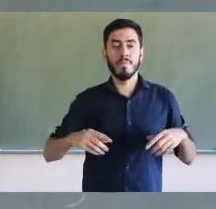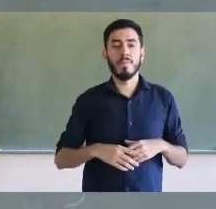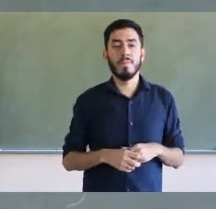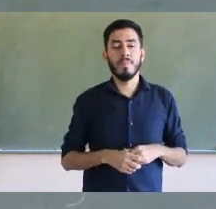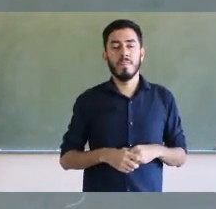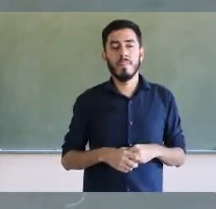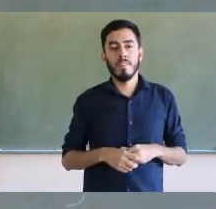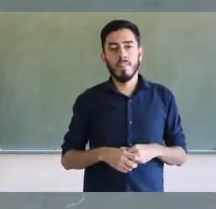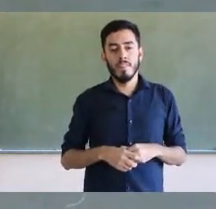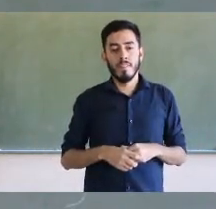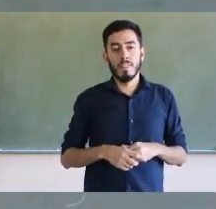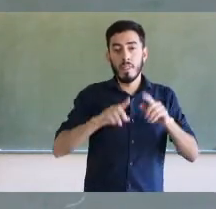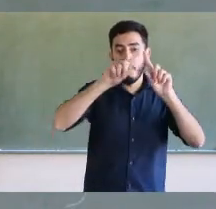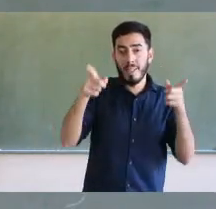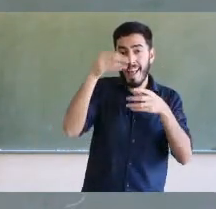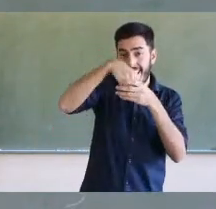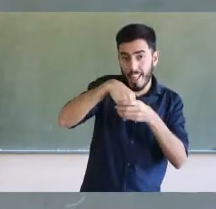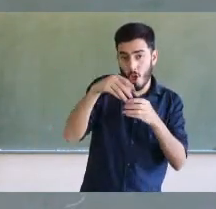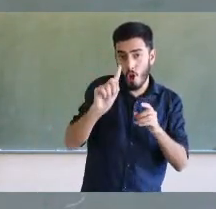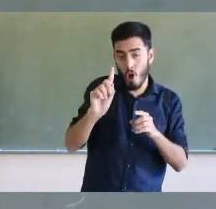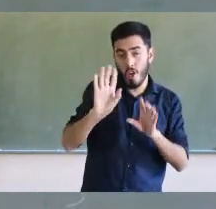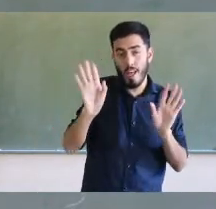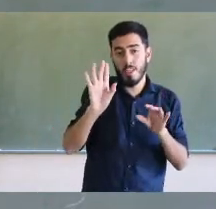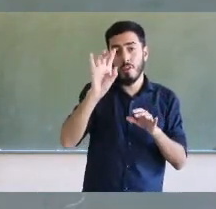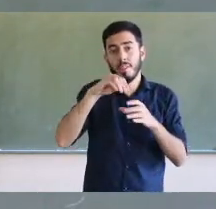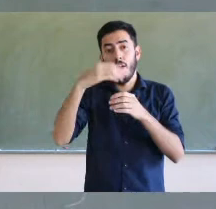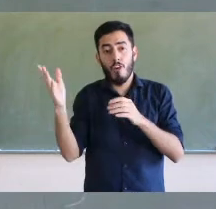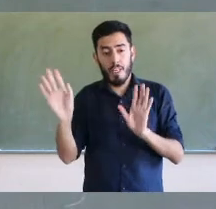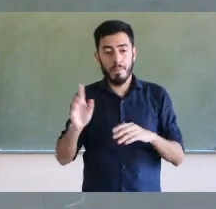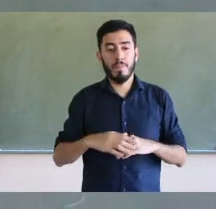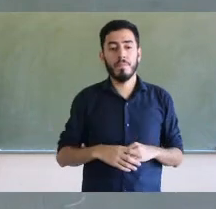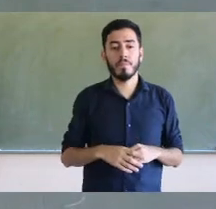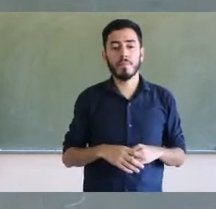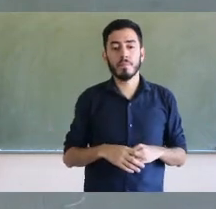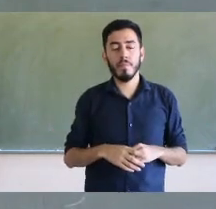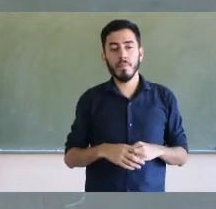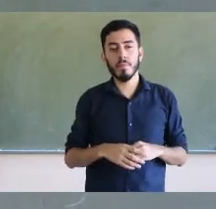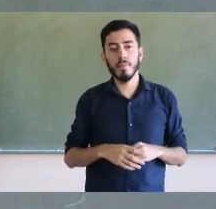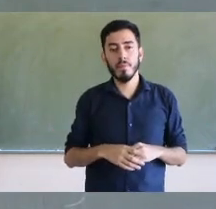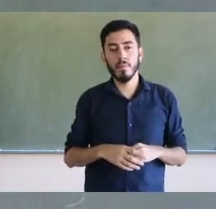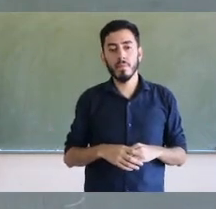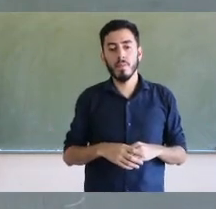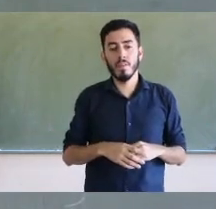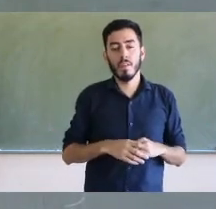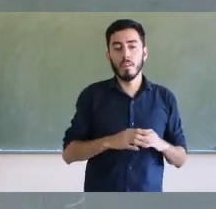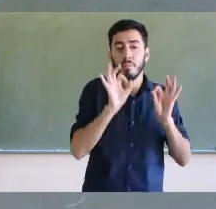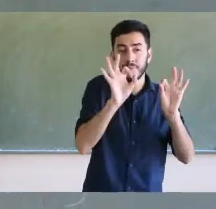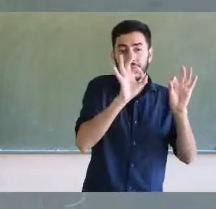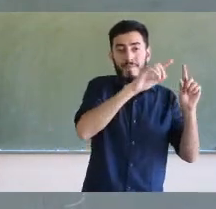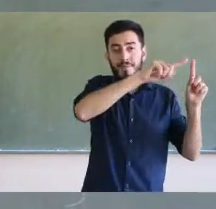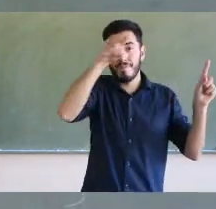adentro de paréntesis o raíces como sucede acá, ¿sí? Solamente los que están fuera. Una vez que tenemos